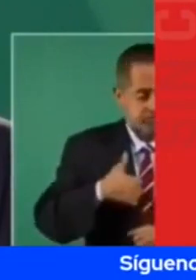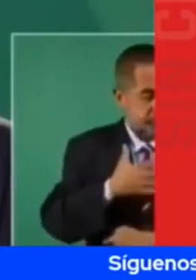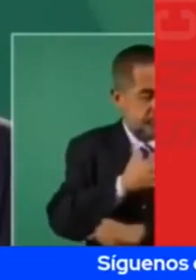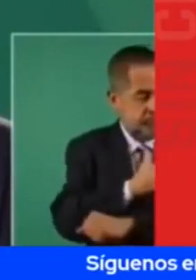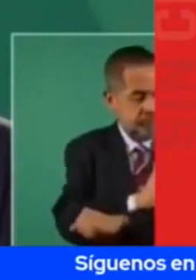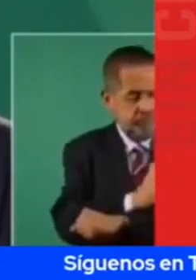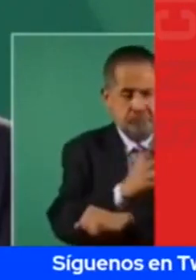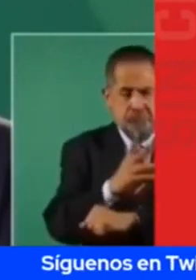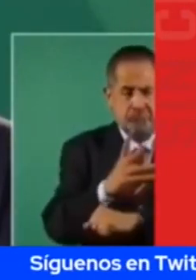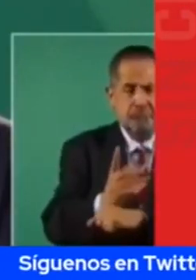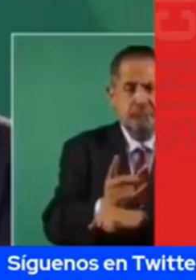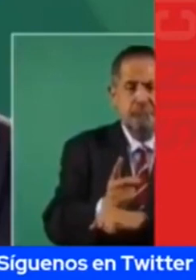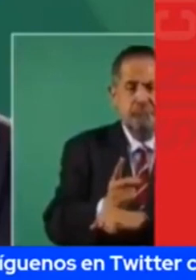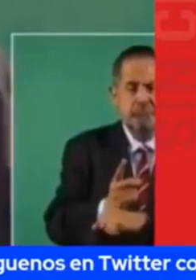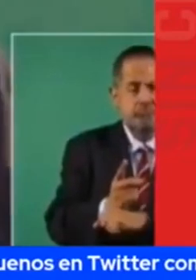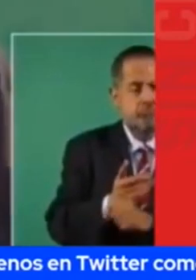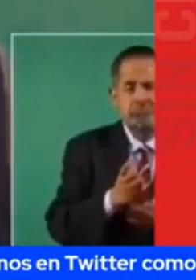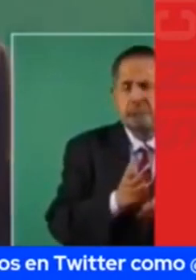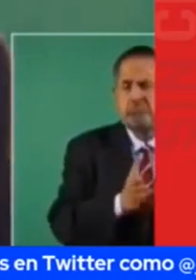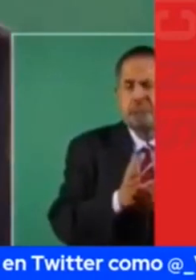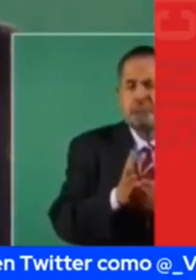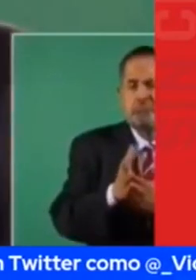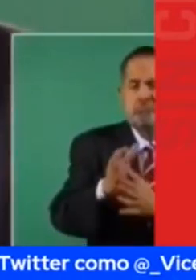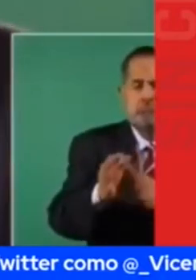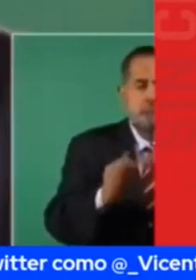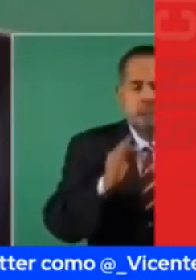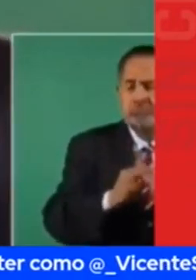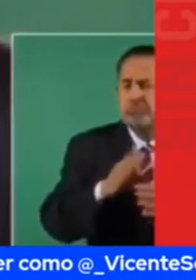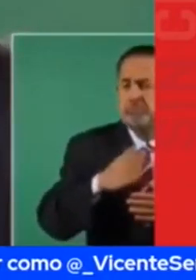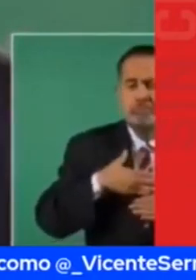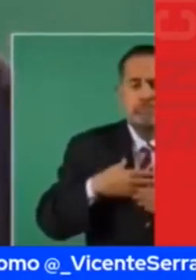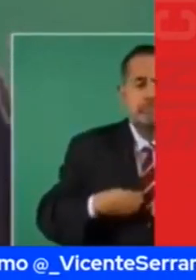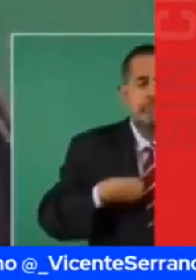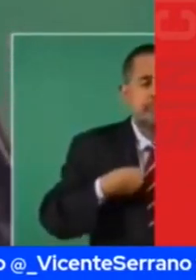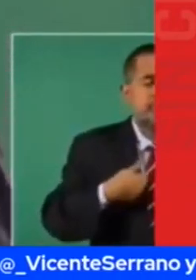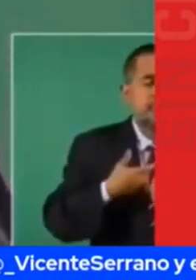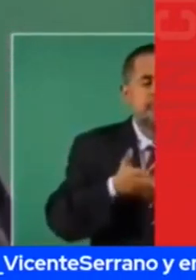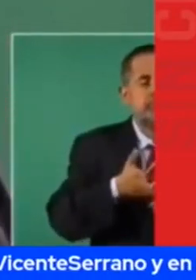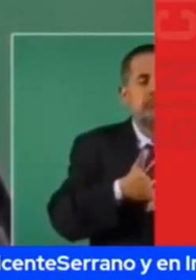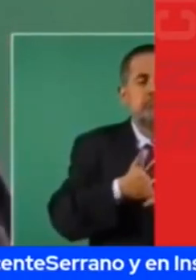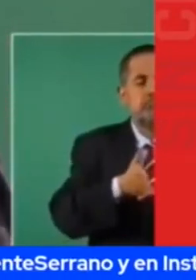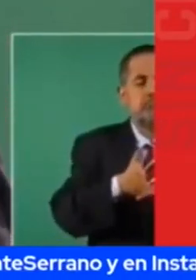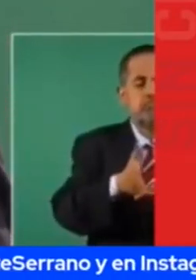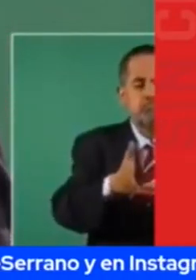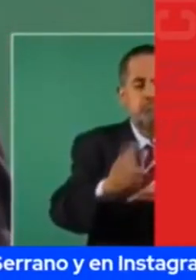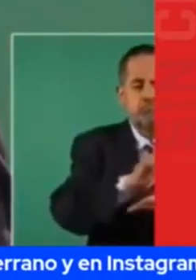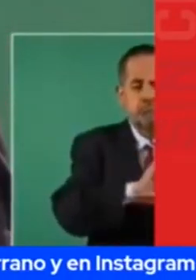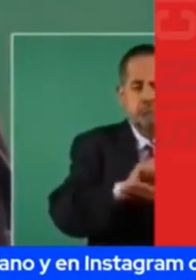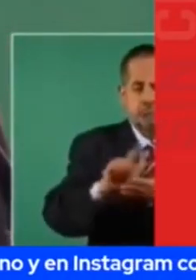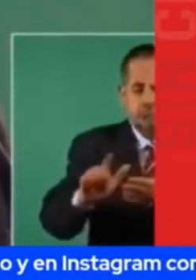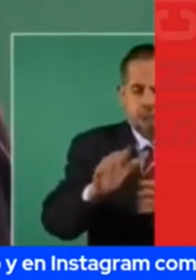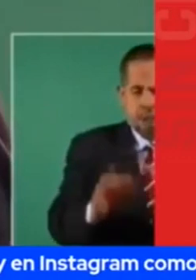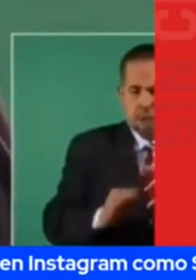actuando con integridad, haciendo de mi vida pública una línea recta.